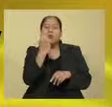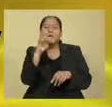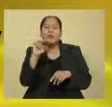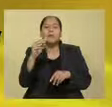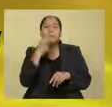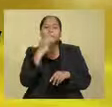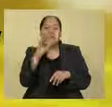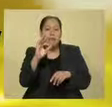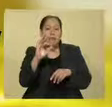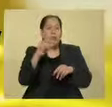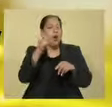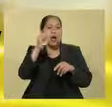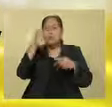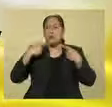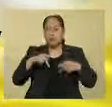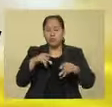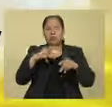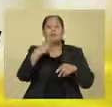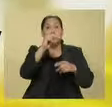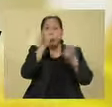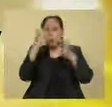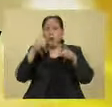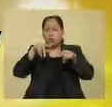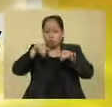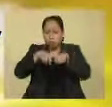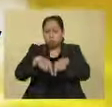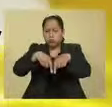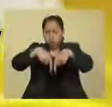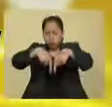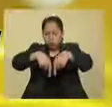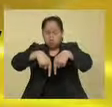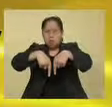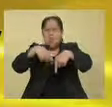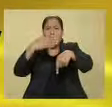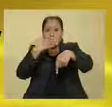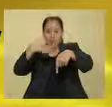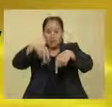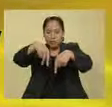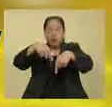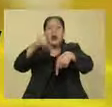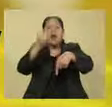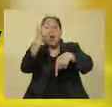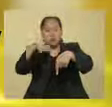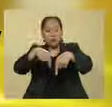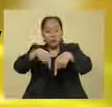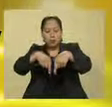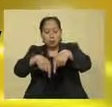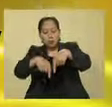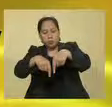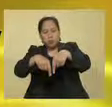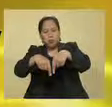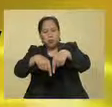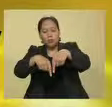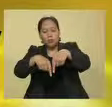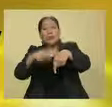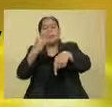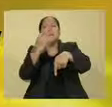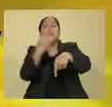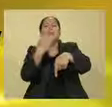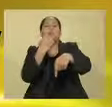totalmente simétrica, y además tenemos una capacidad compensatoria muy importante, que el hecho que tengamos 5 milímetros o así,